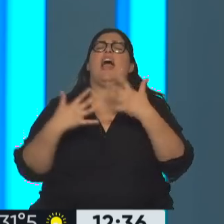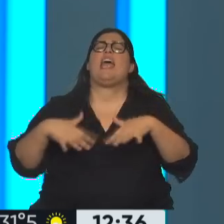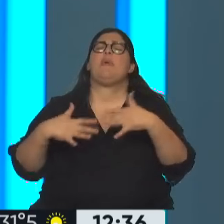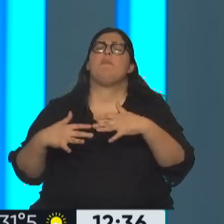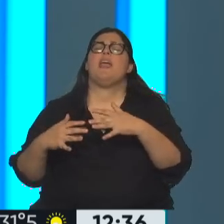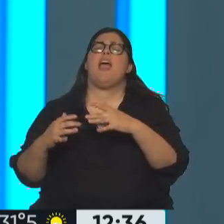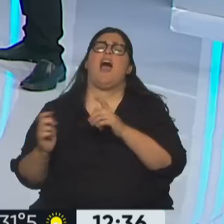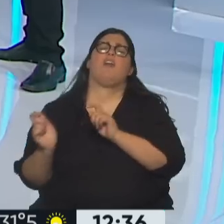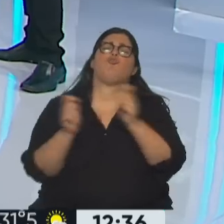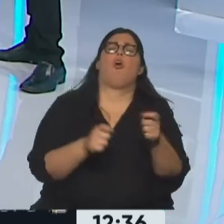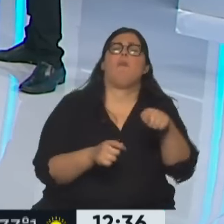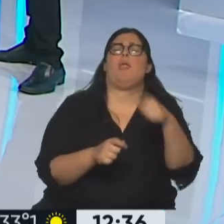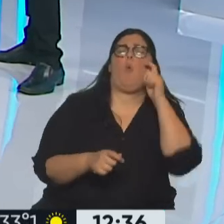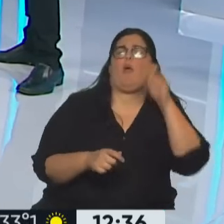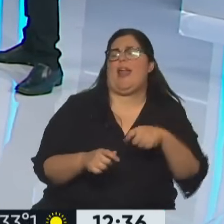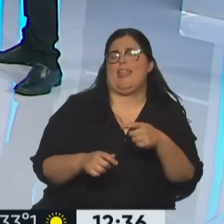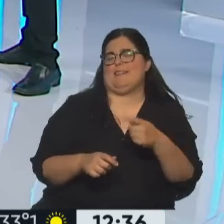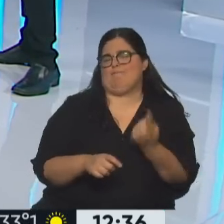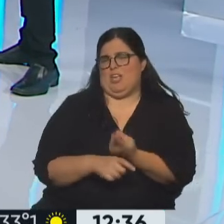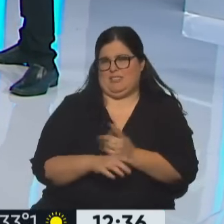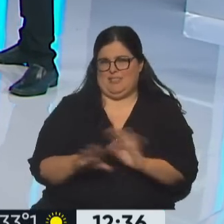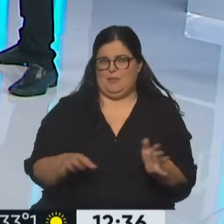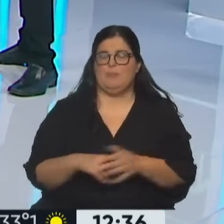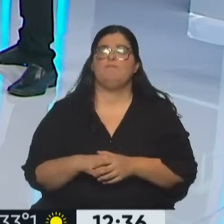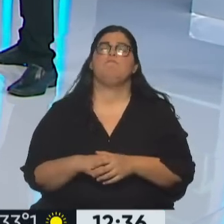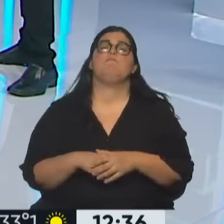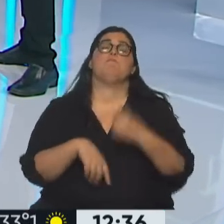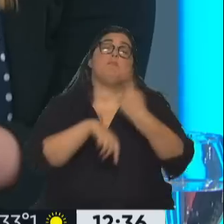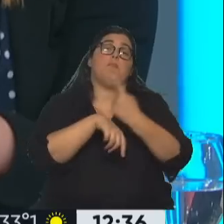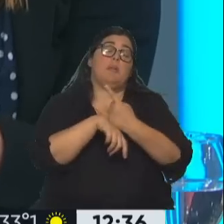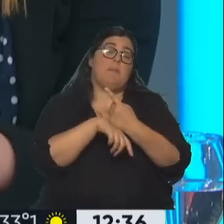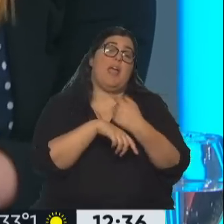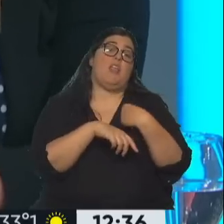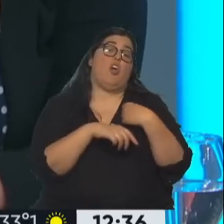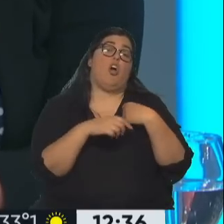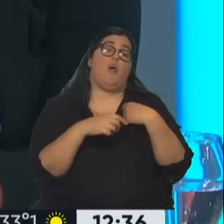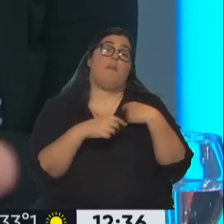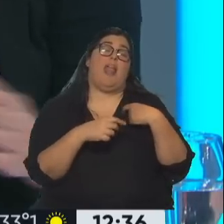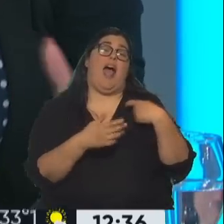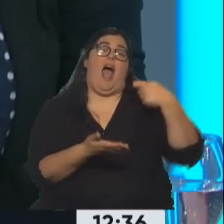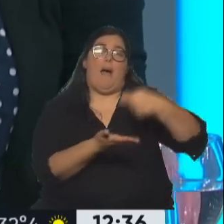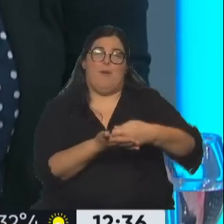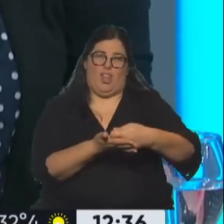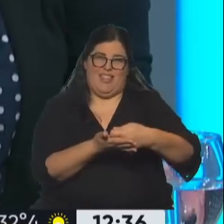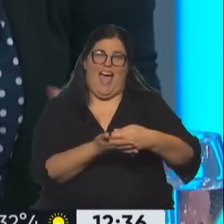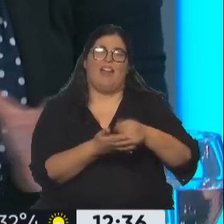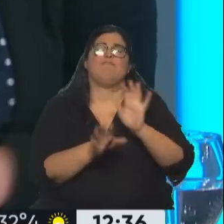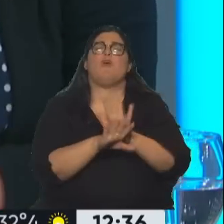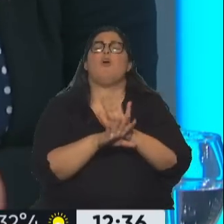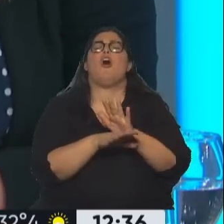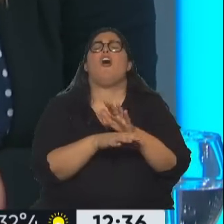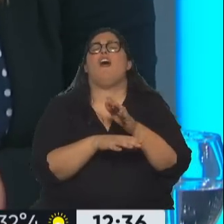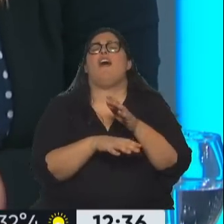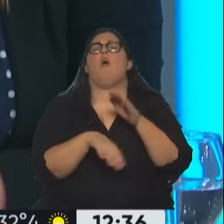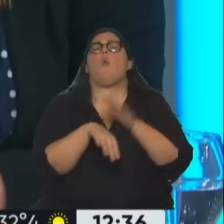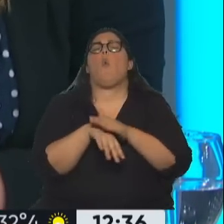¿no? Andrés, bueno, primero sumar que la respuesta de Stoltenberg con respecto a lo que usted decía fue, bueno, esto no es culpa de Ucrania, sino que sigue